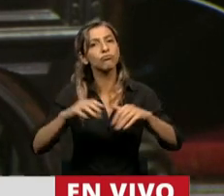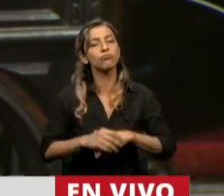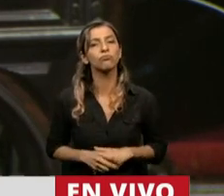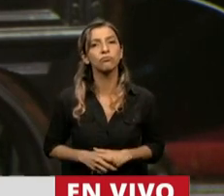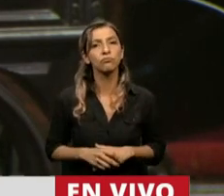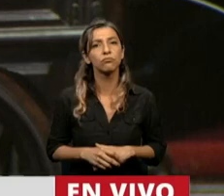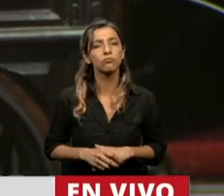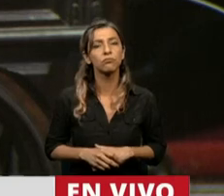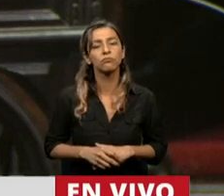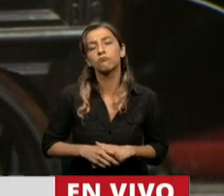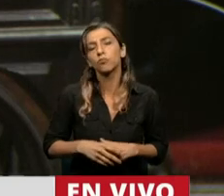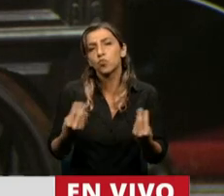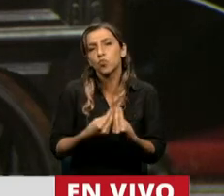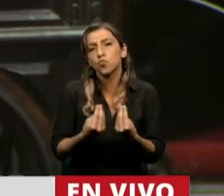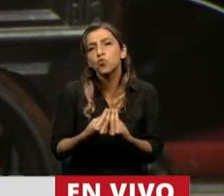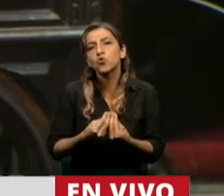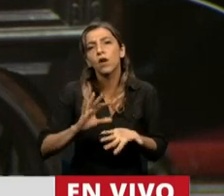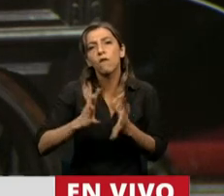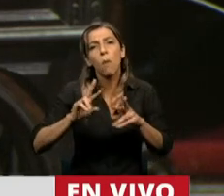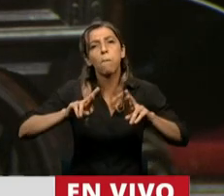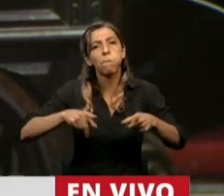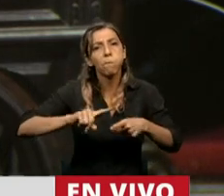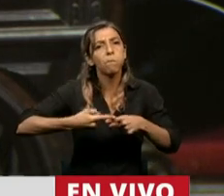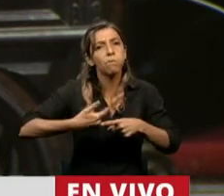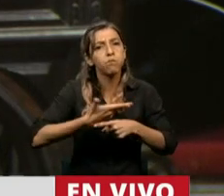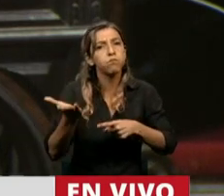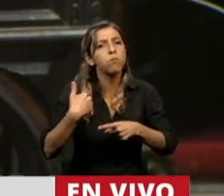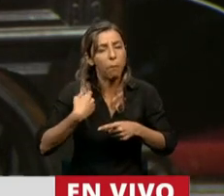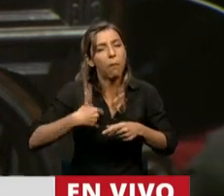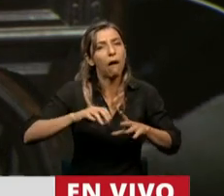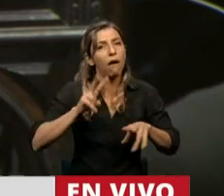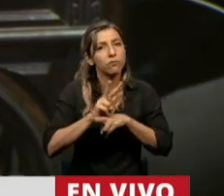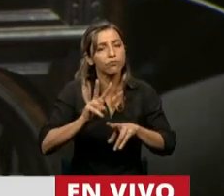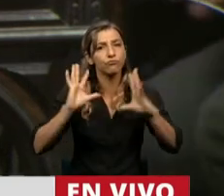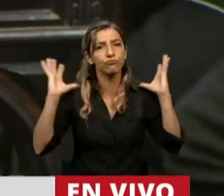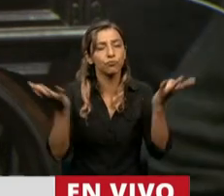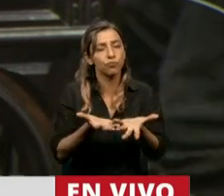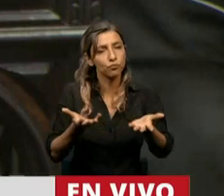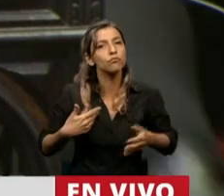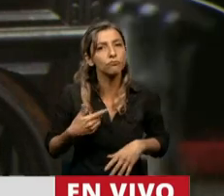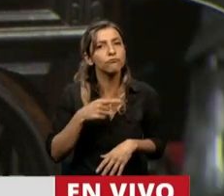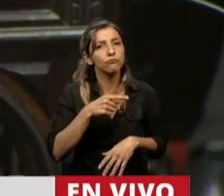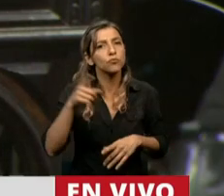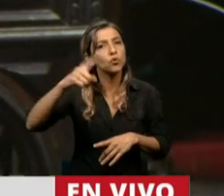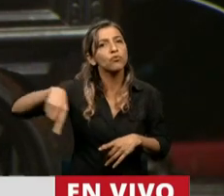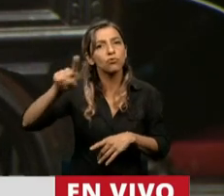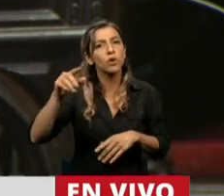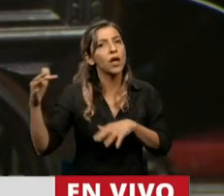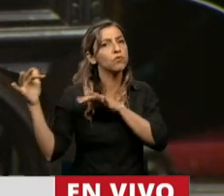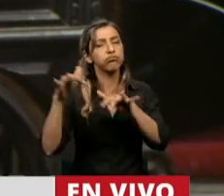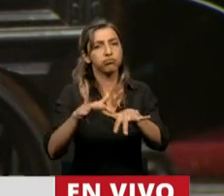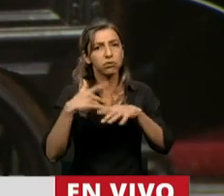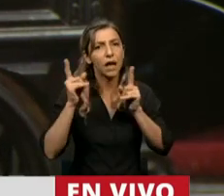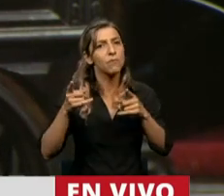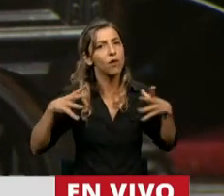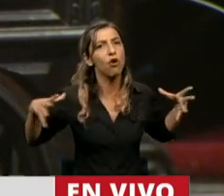una batería de políticas públicas ambientales de manera integral para abordar las problemáticas que hoy